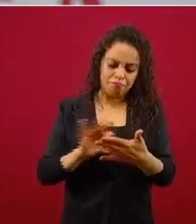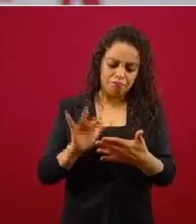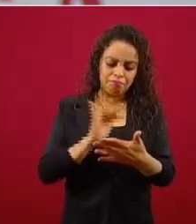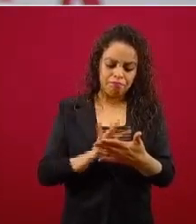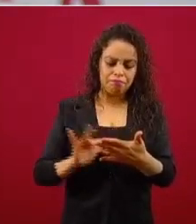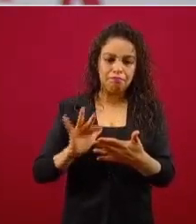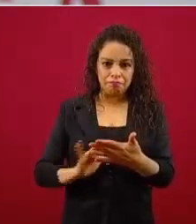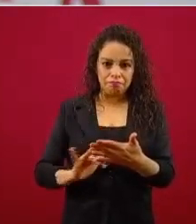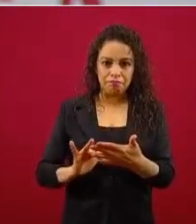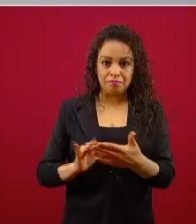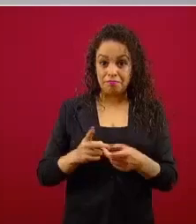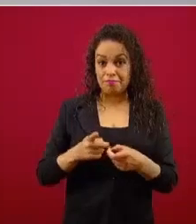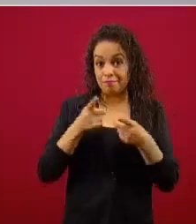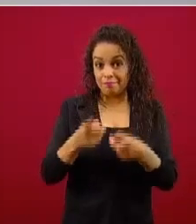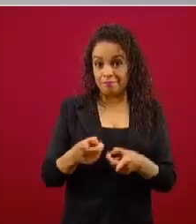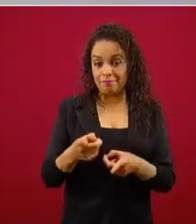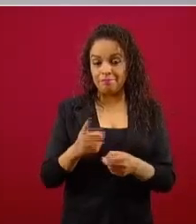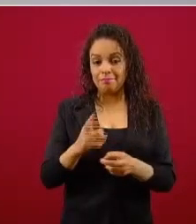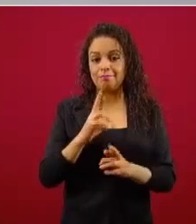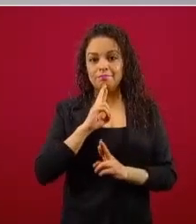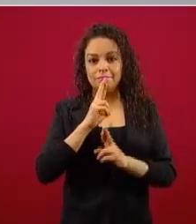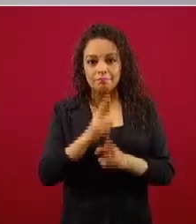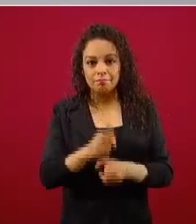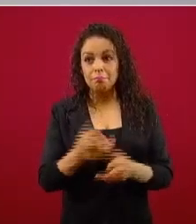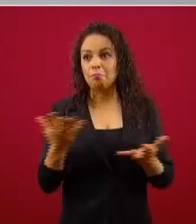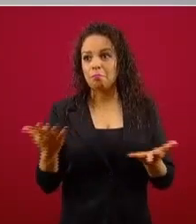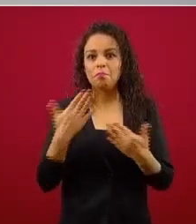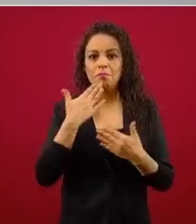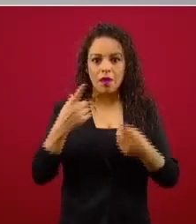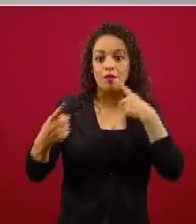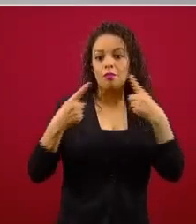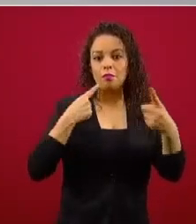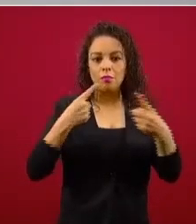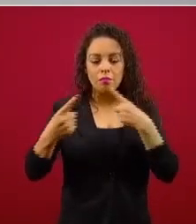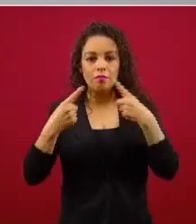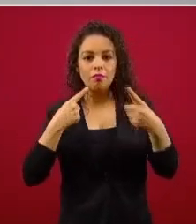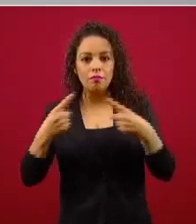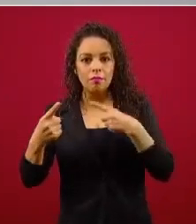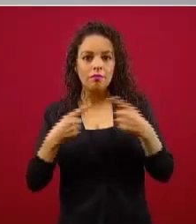respondiéndoles y hay debate por eso.